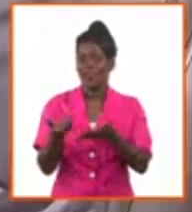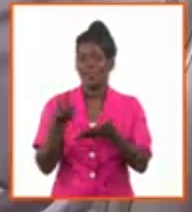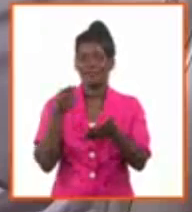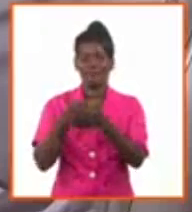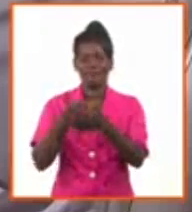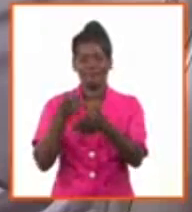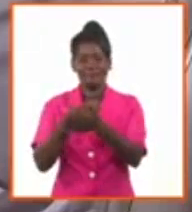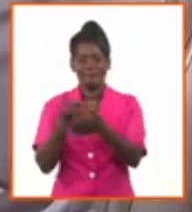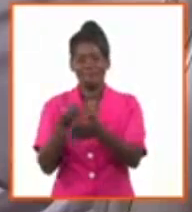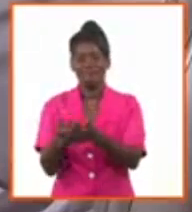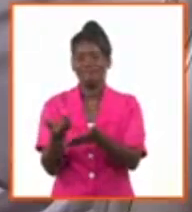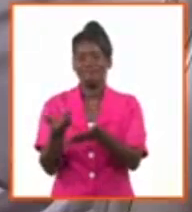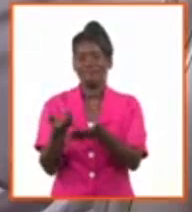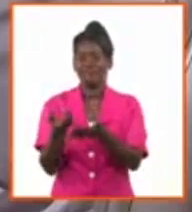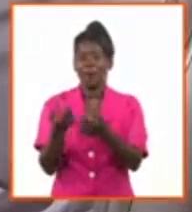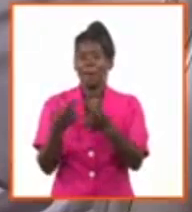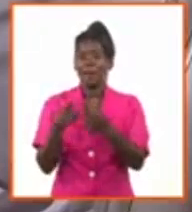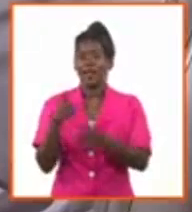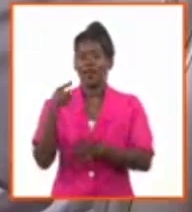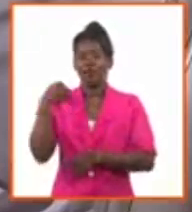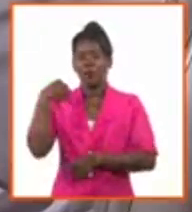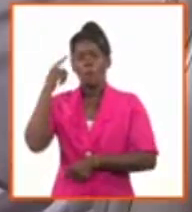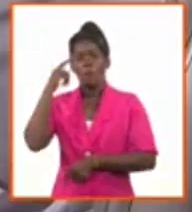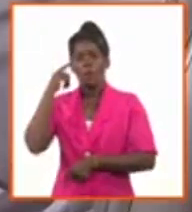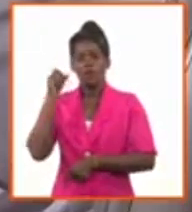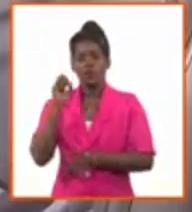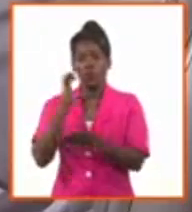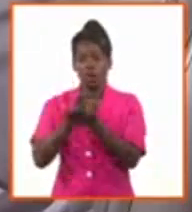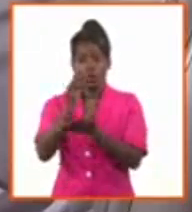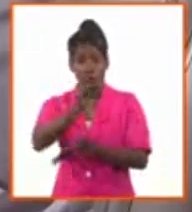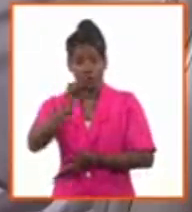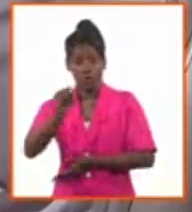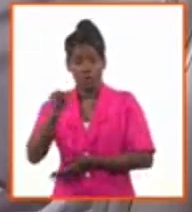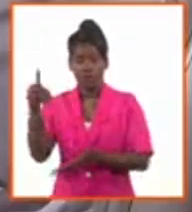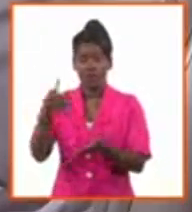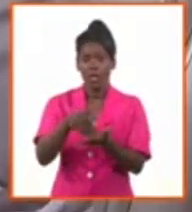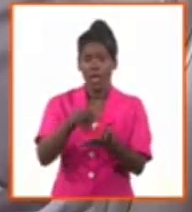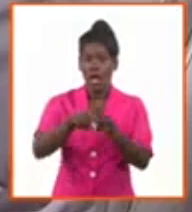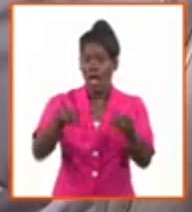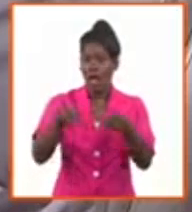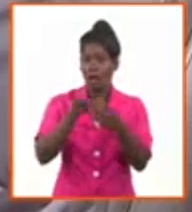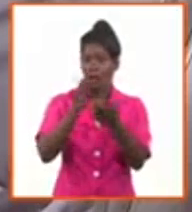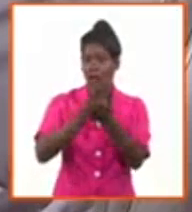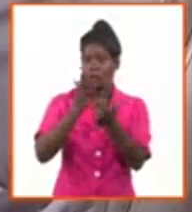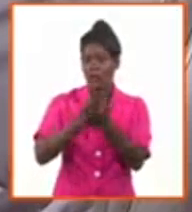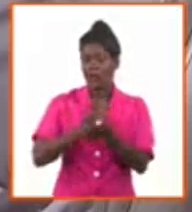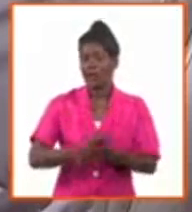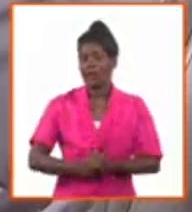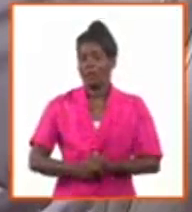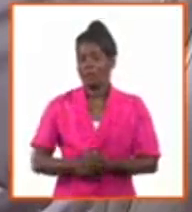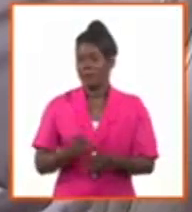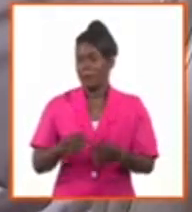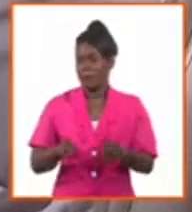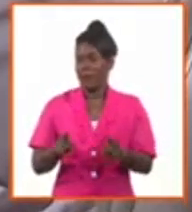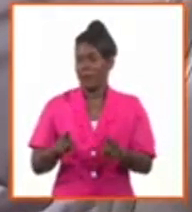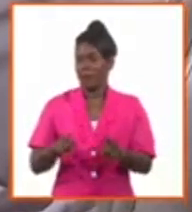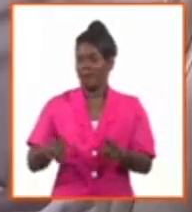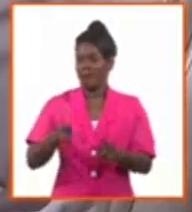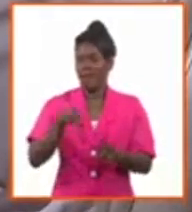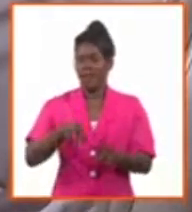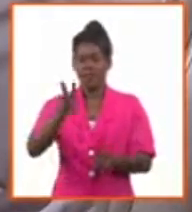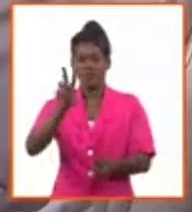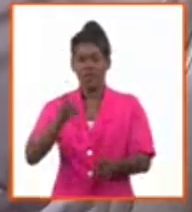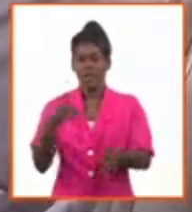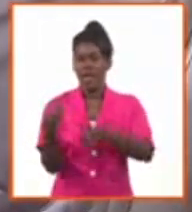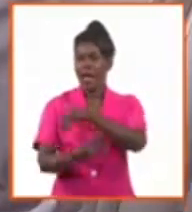los problemas, no solo va a llegar al aula y no solo va a llegar a la comunidad, sino en el caso de ustedes, muy importante, los escenarios